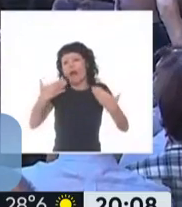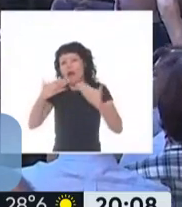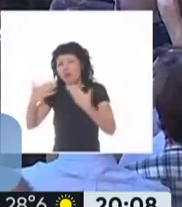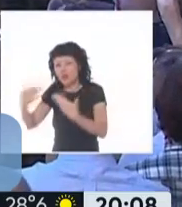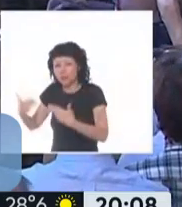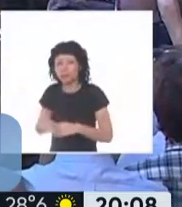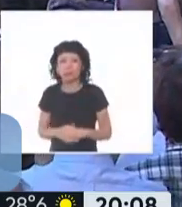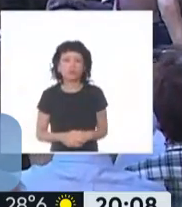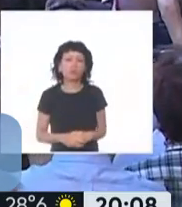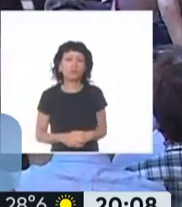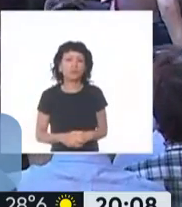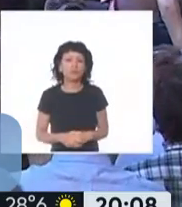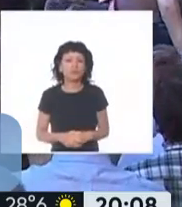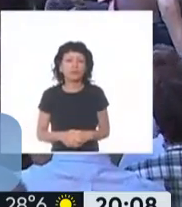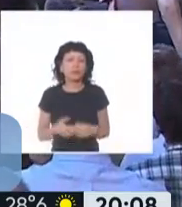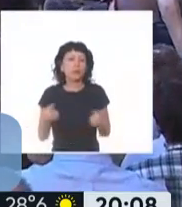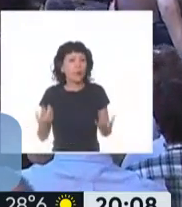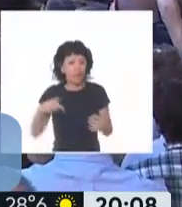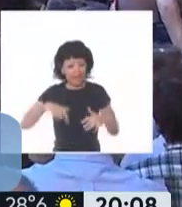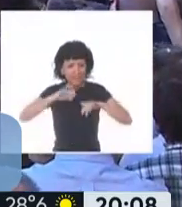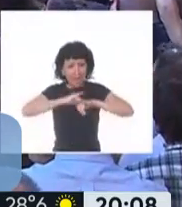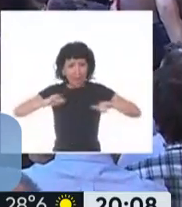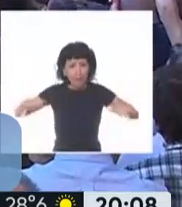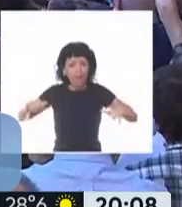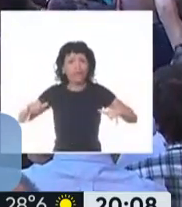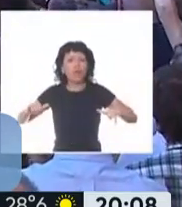porque esta fue una campaña...